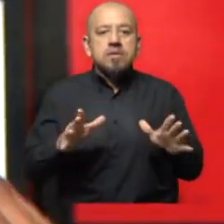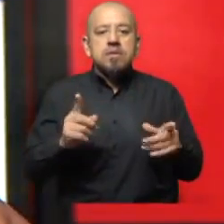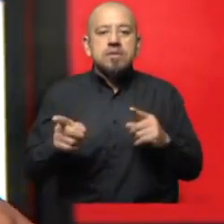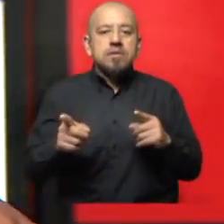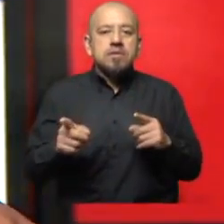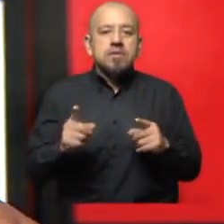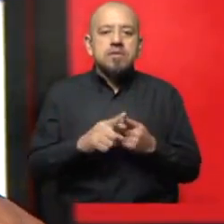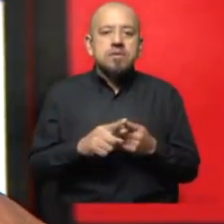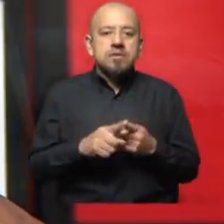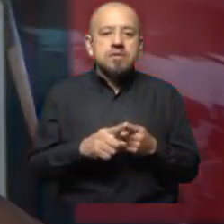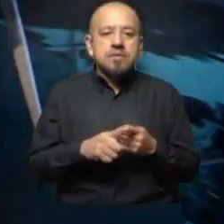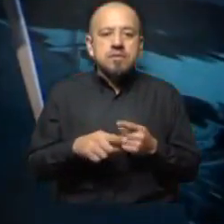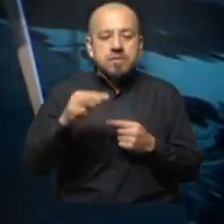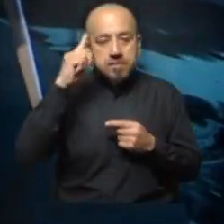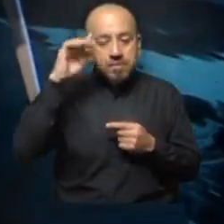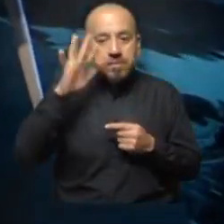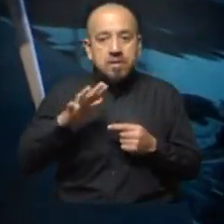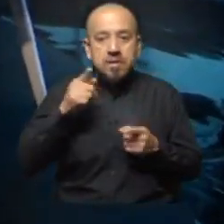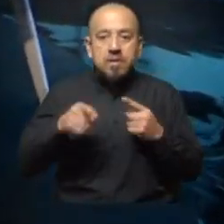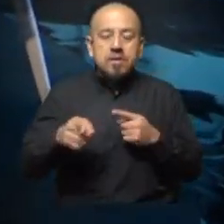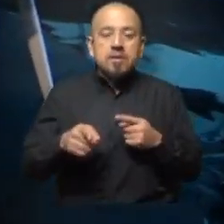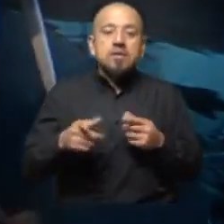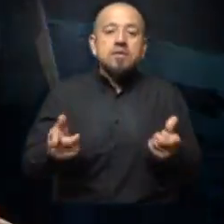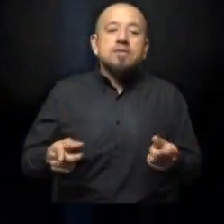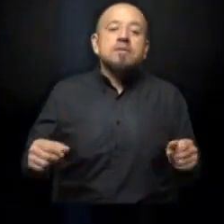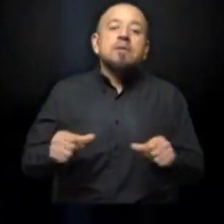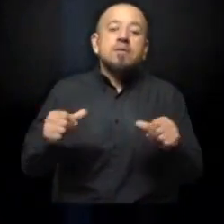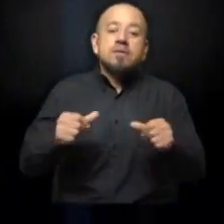me imagino que a ustedes en el fútbol